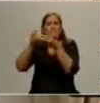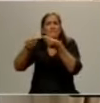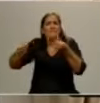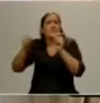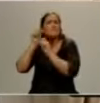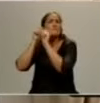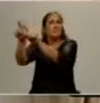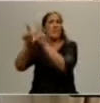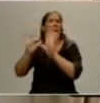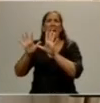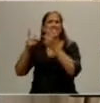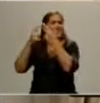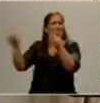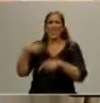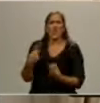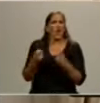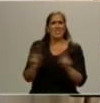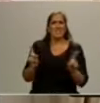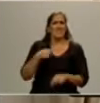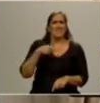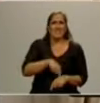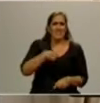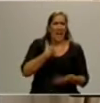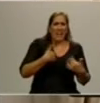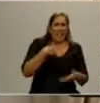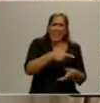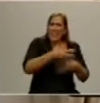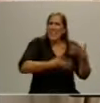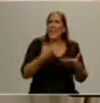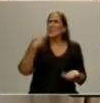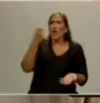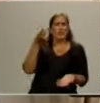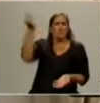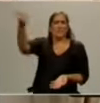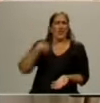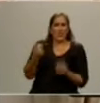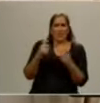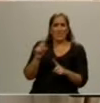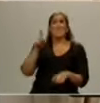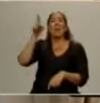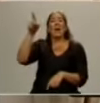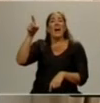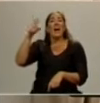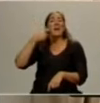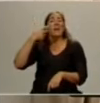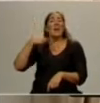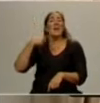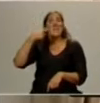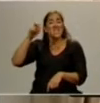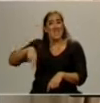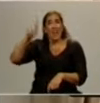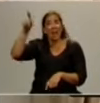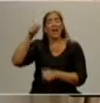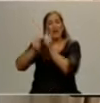tiene para ser precisamente tratado en la República Argentina, que el principal problema que tiene, entre otros, no es solamente la producción